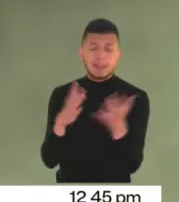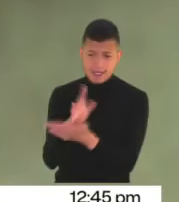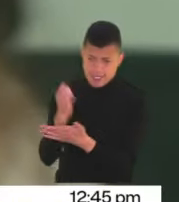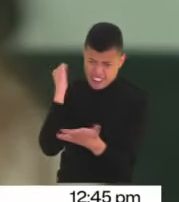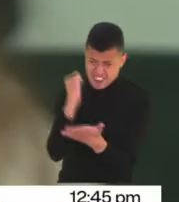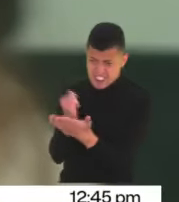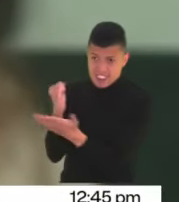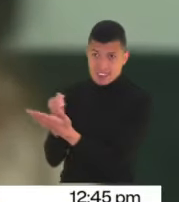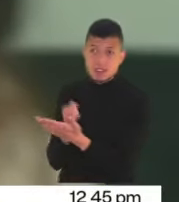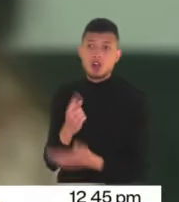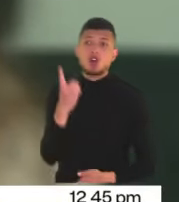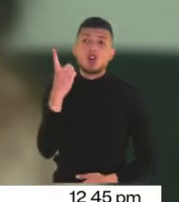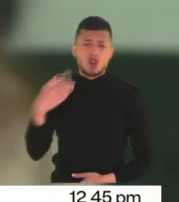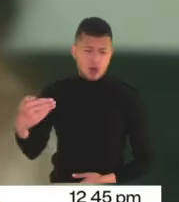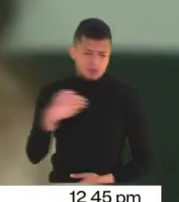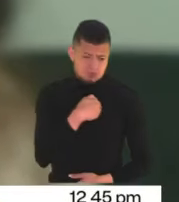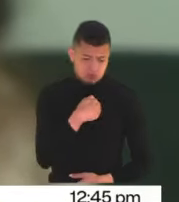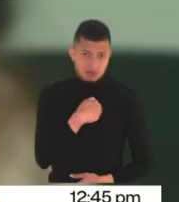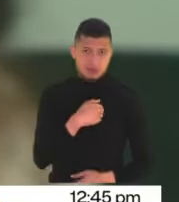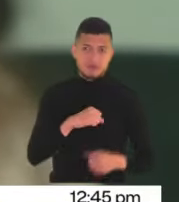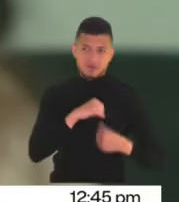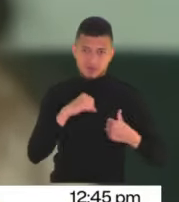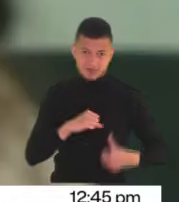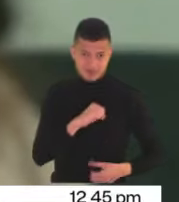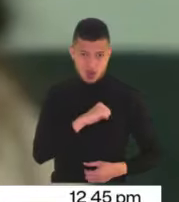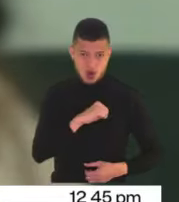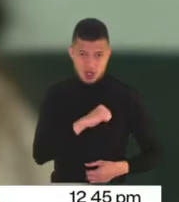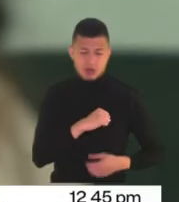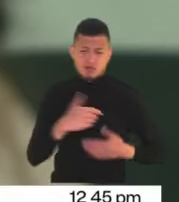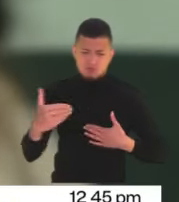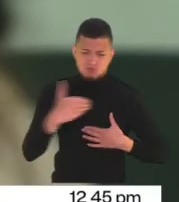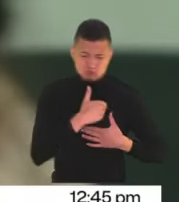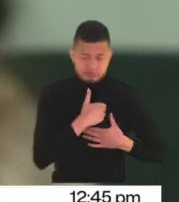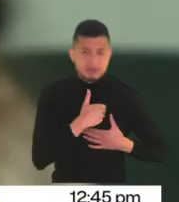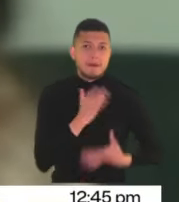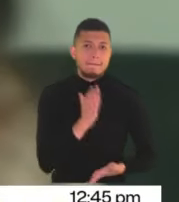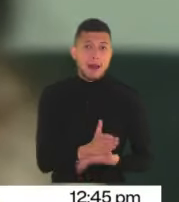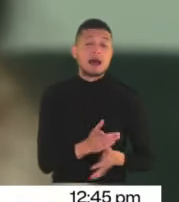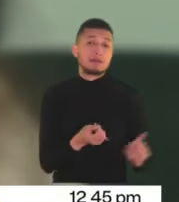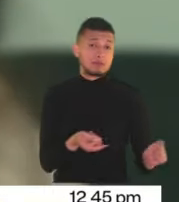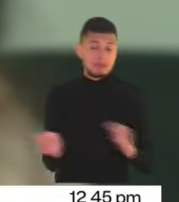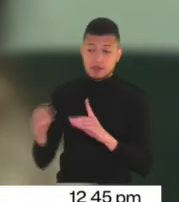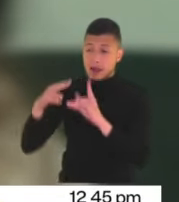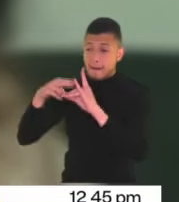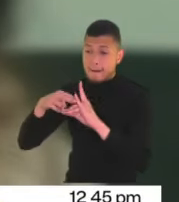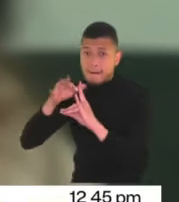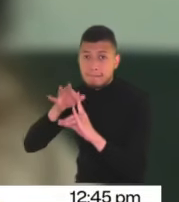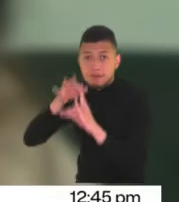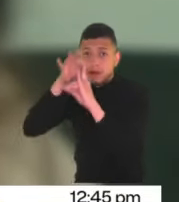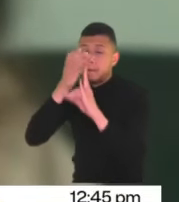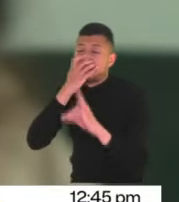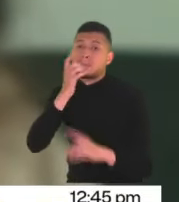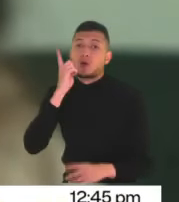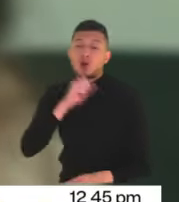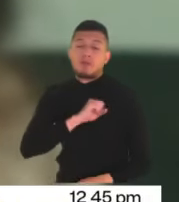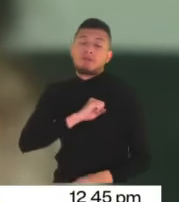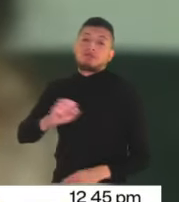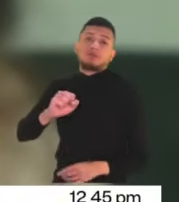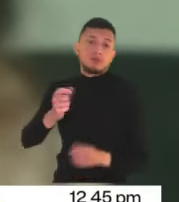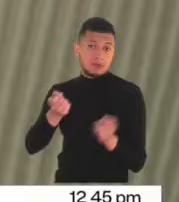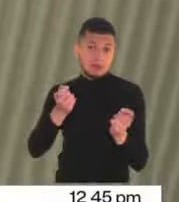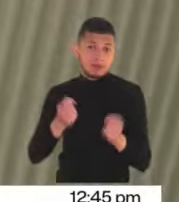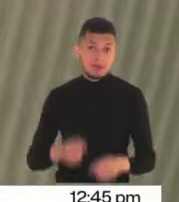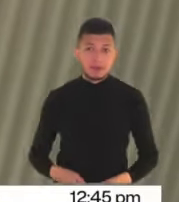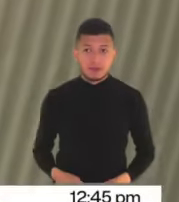una de esas le perforó Pues el miocardio y estuvo pues como en cuidados intensivos porque le podía dar un paro cardíaco en cualquier